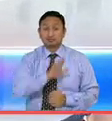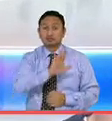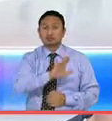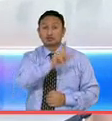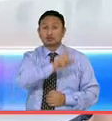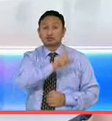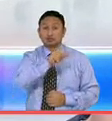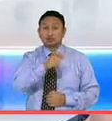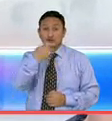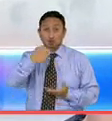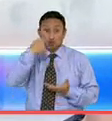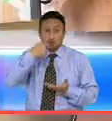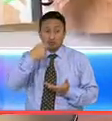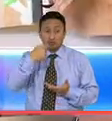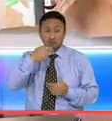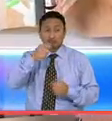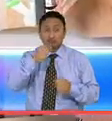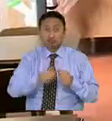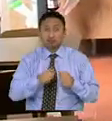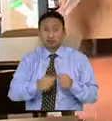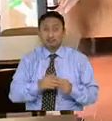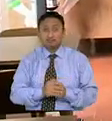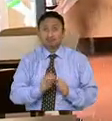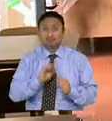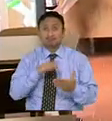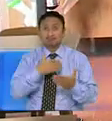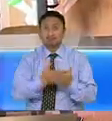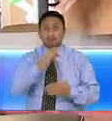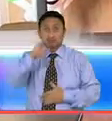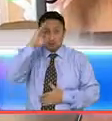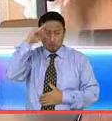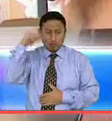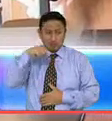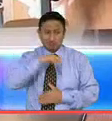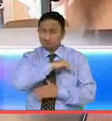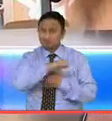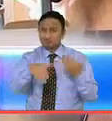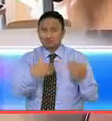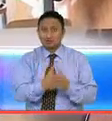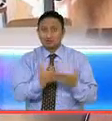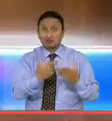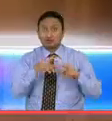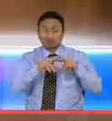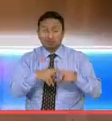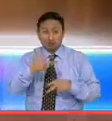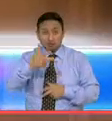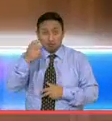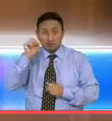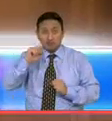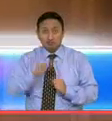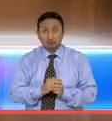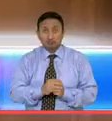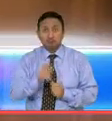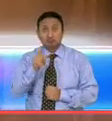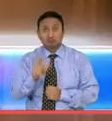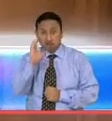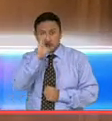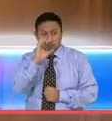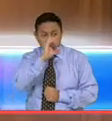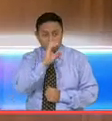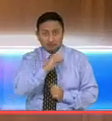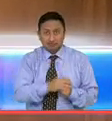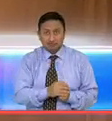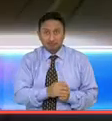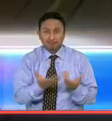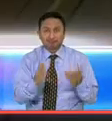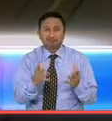5 clientes, estaba la cajera. Cuando la policía llegó y a todo estaba patas arriba, revisaron los videos y salieron en busca de los delincuentes, pero no